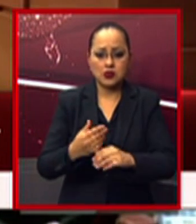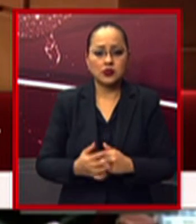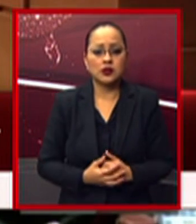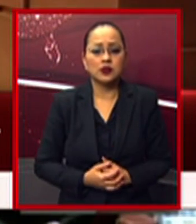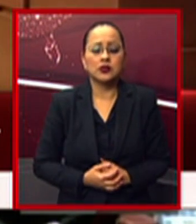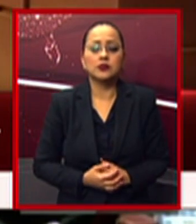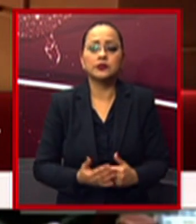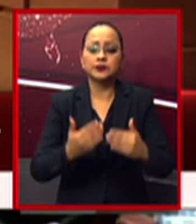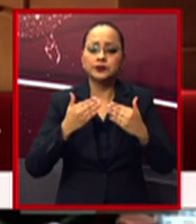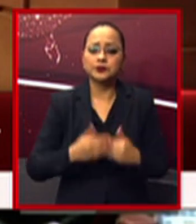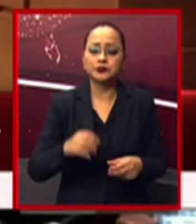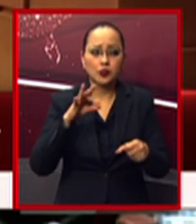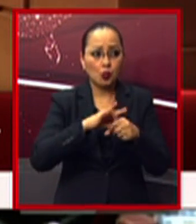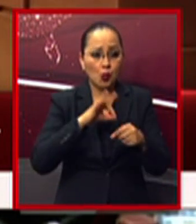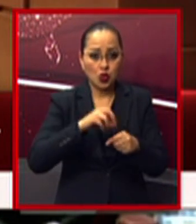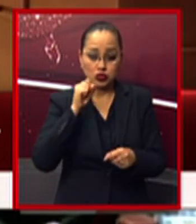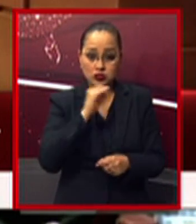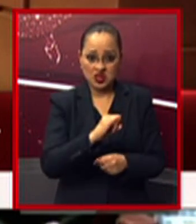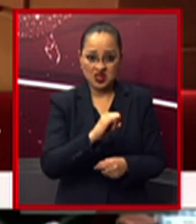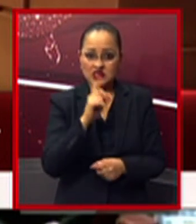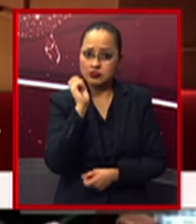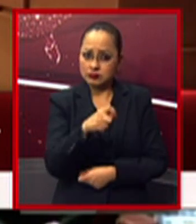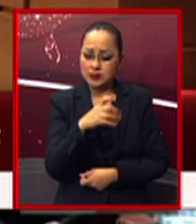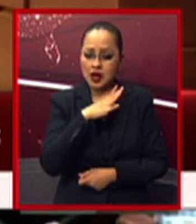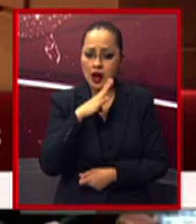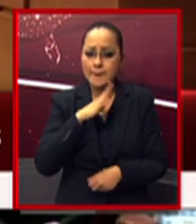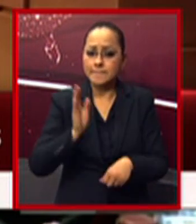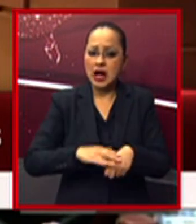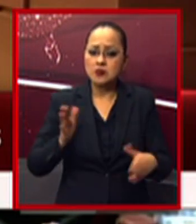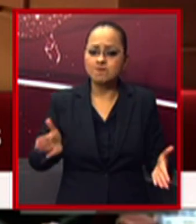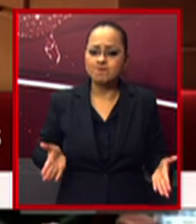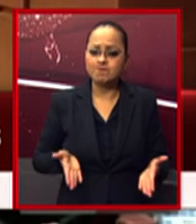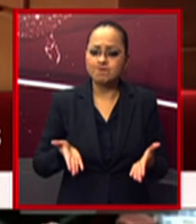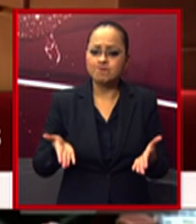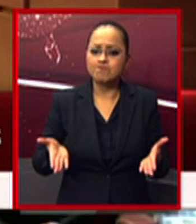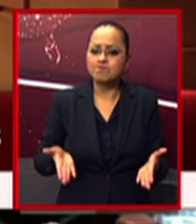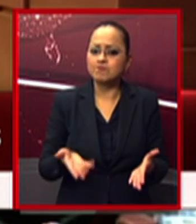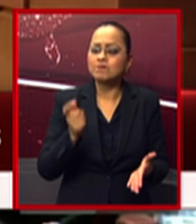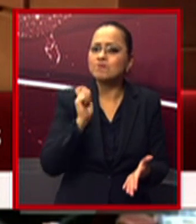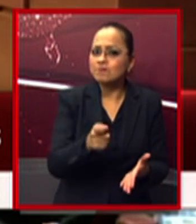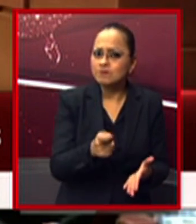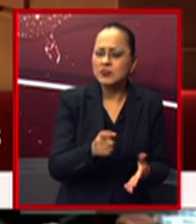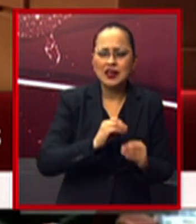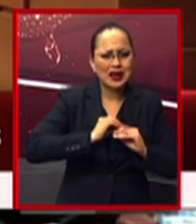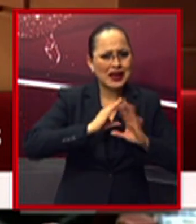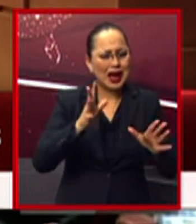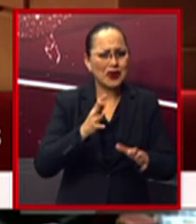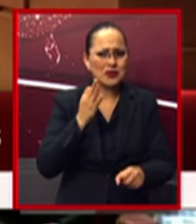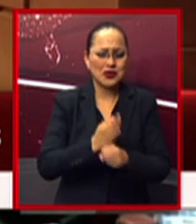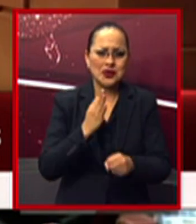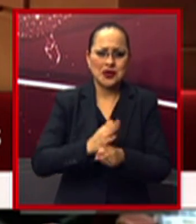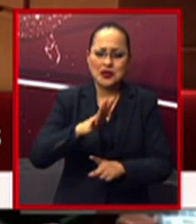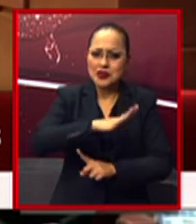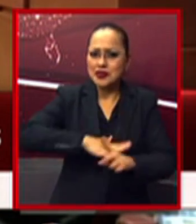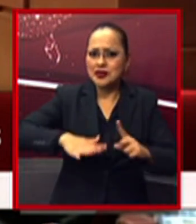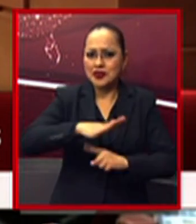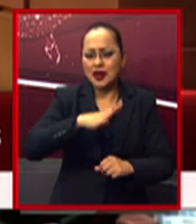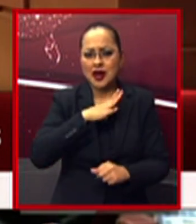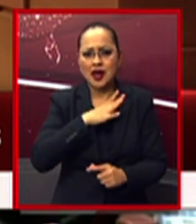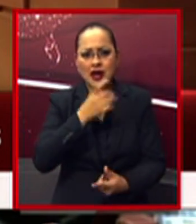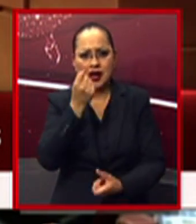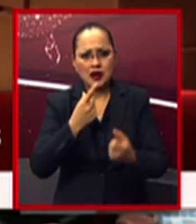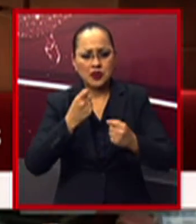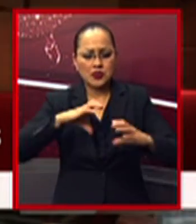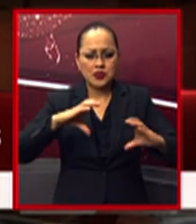De que con su voto a favor se fomentará, sin duda, en las actuales condiciones que viven